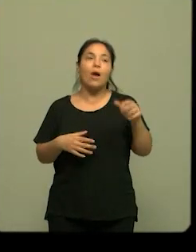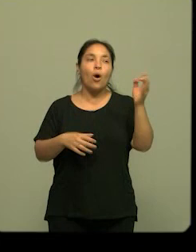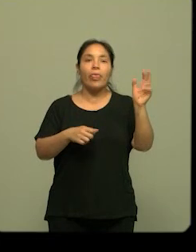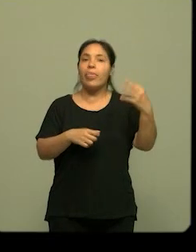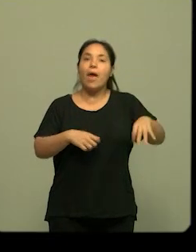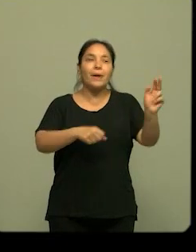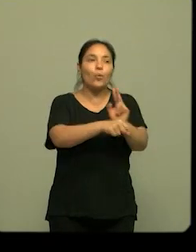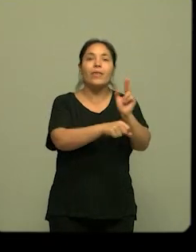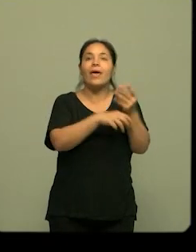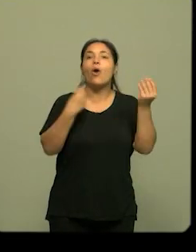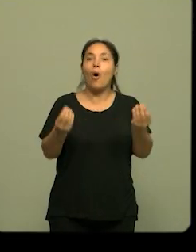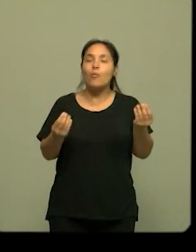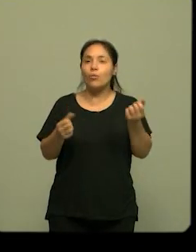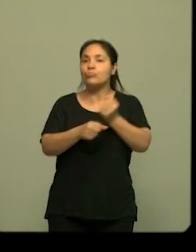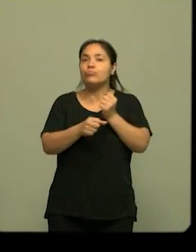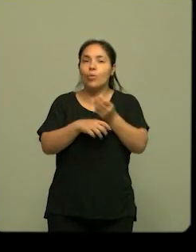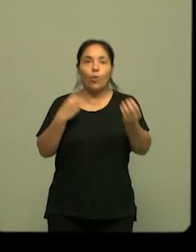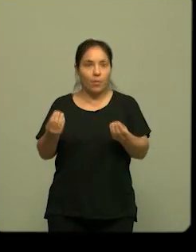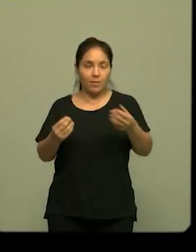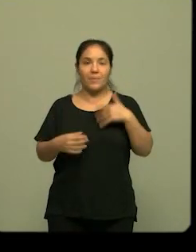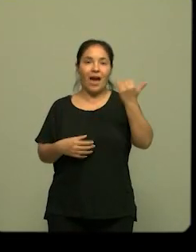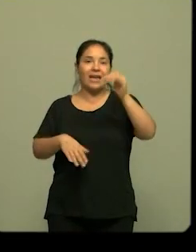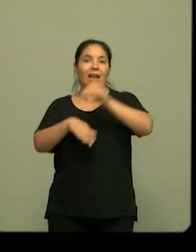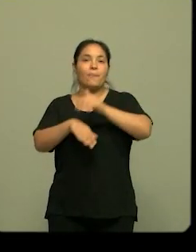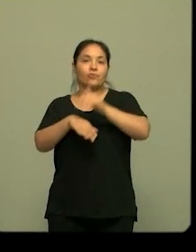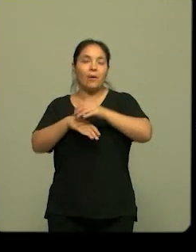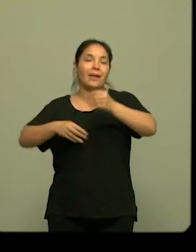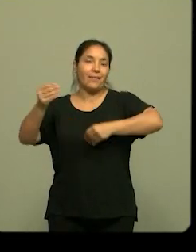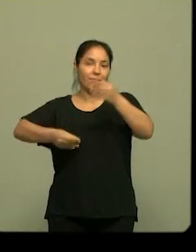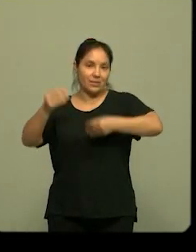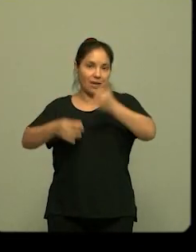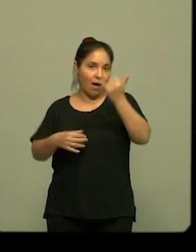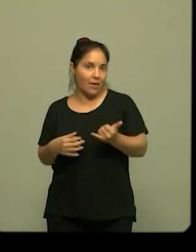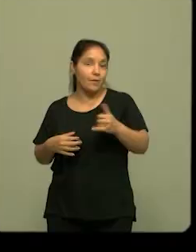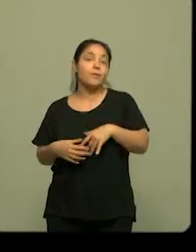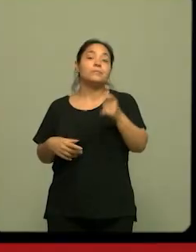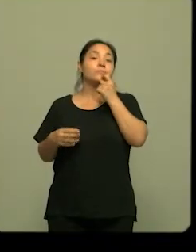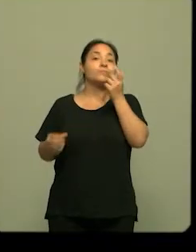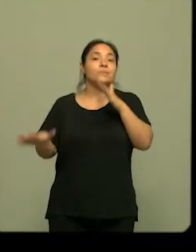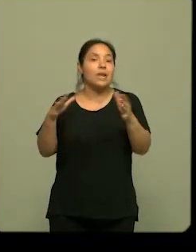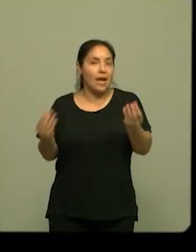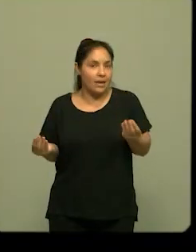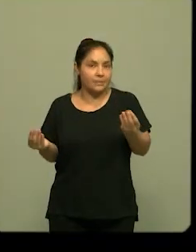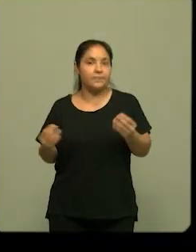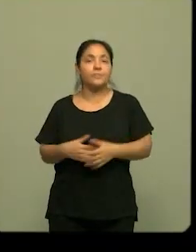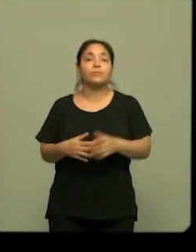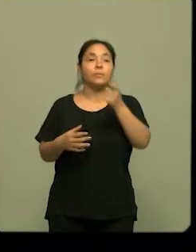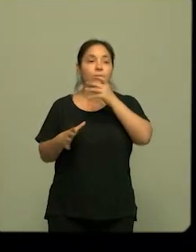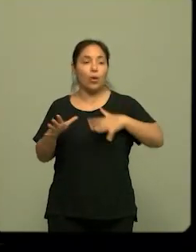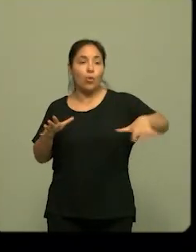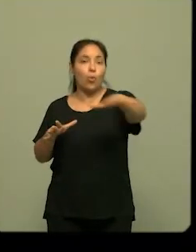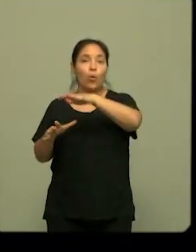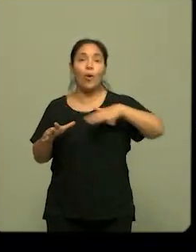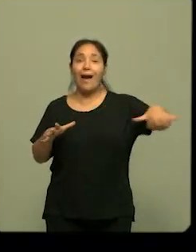trabaja con eso? Bueno, eso se está trabajando a nivel de responsabilidad empresarial. Eso básicamente lo que están haciendo es buscar lugares que